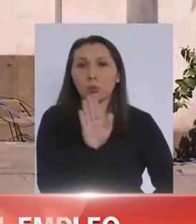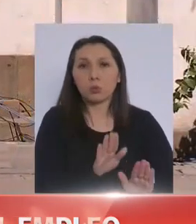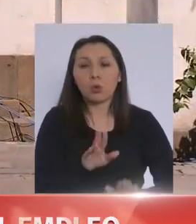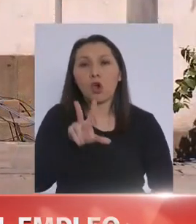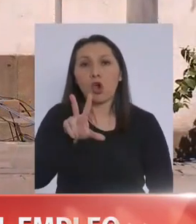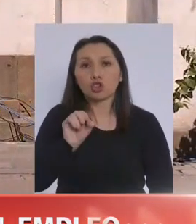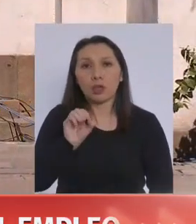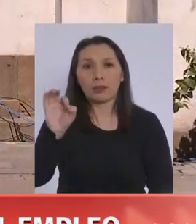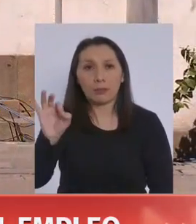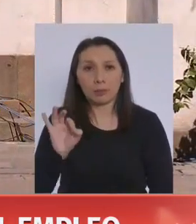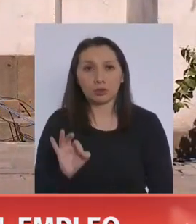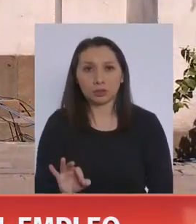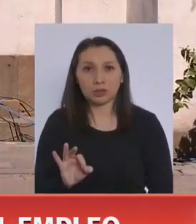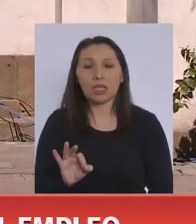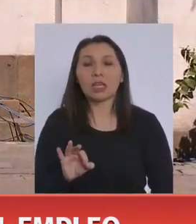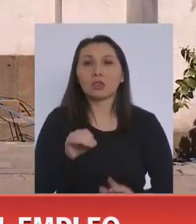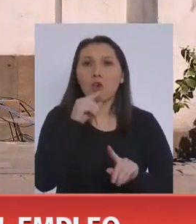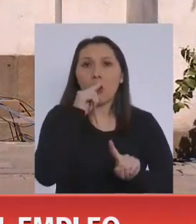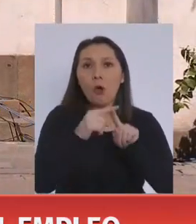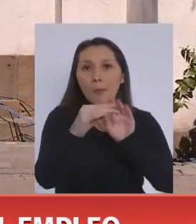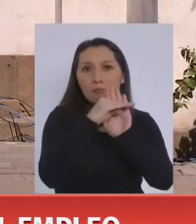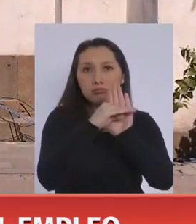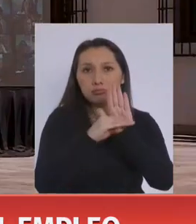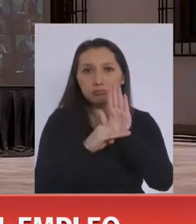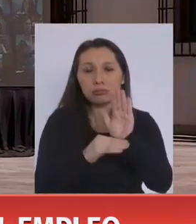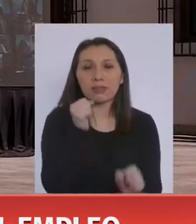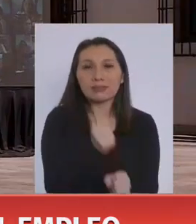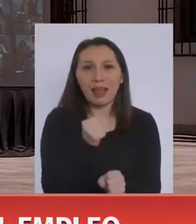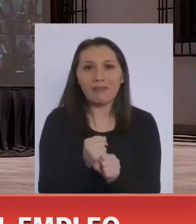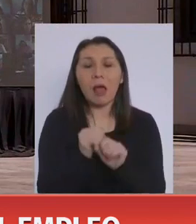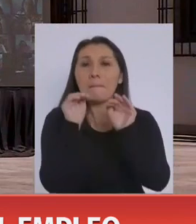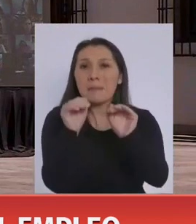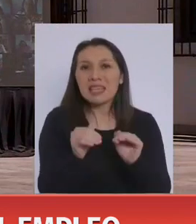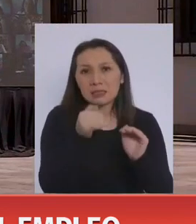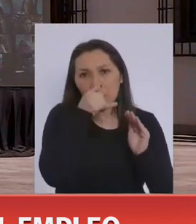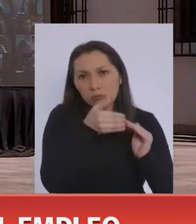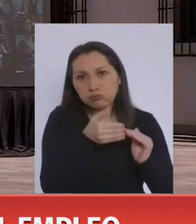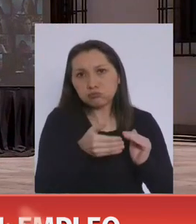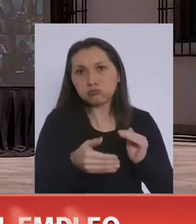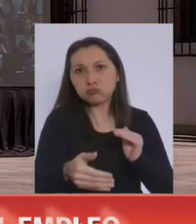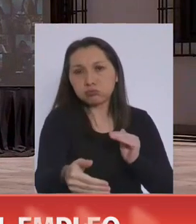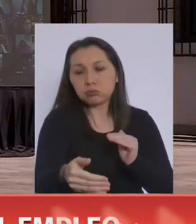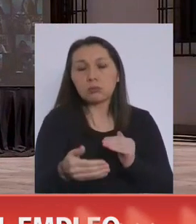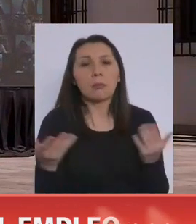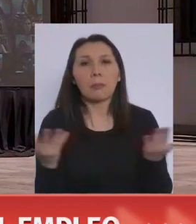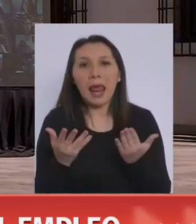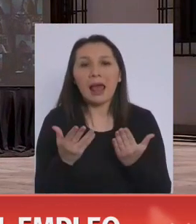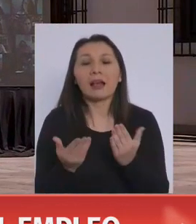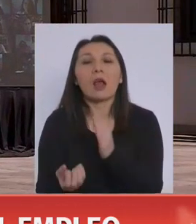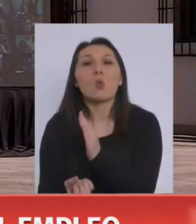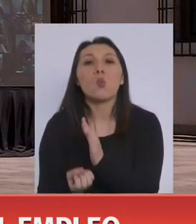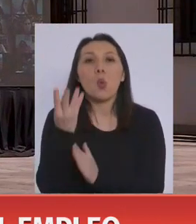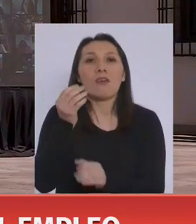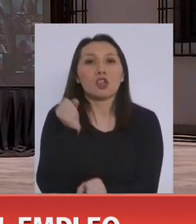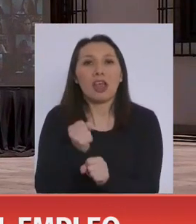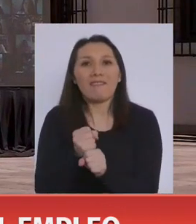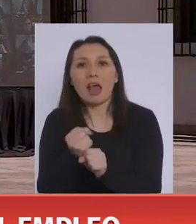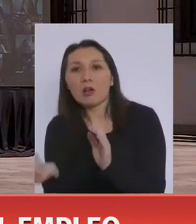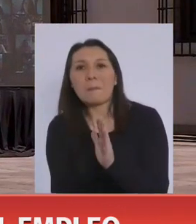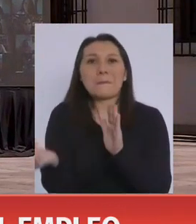el 80% de la nómina de trabajadores que tenían a esa fecha, porque es para crear nuevos